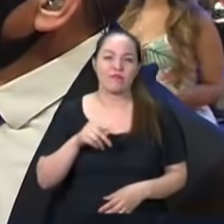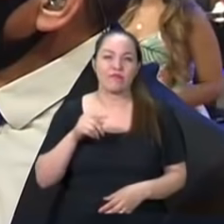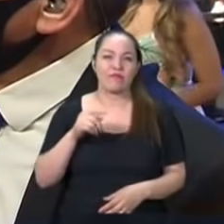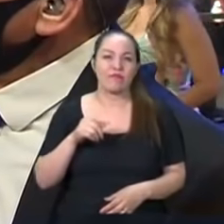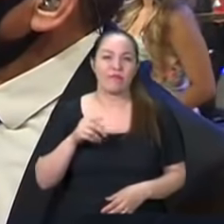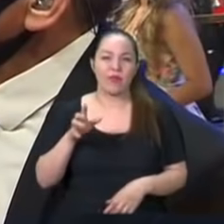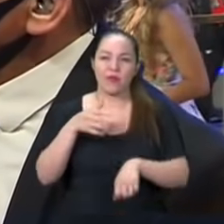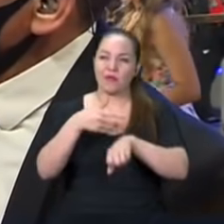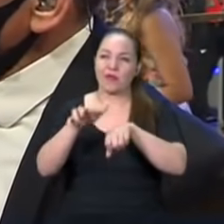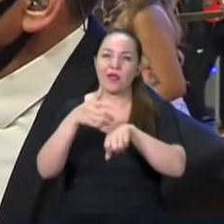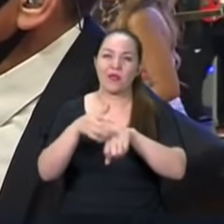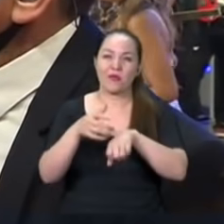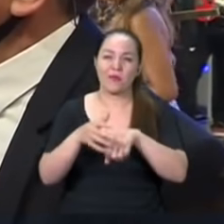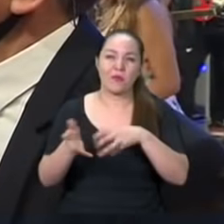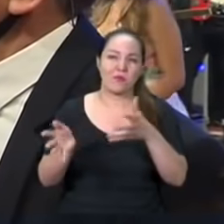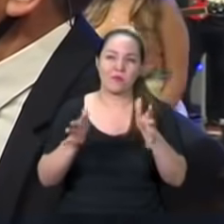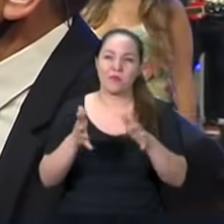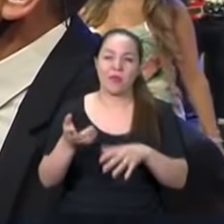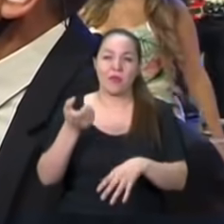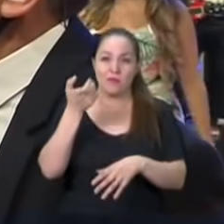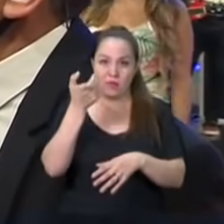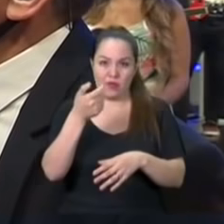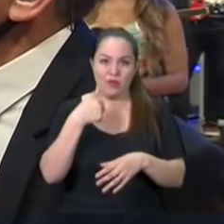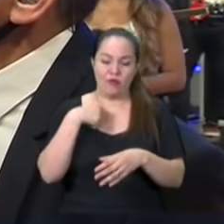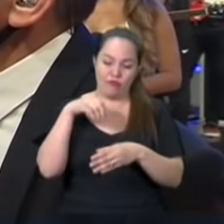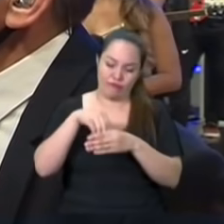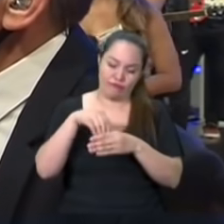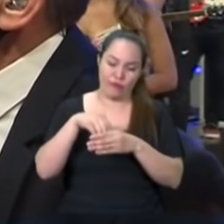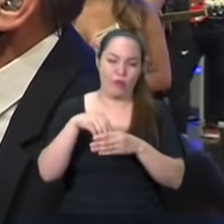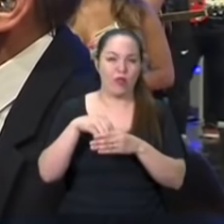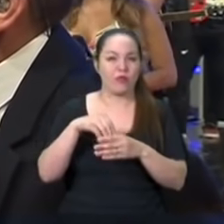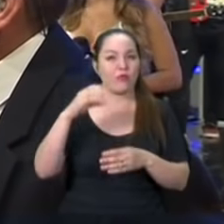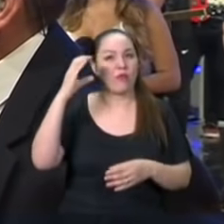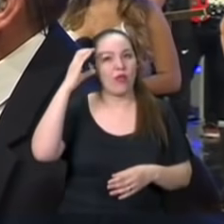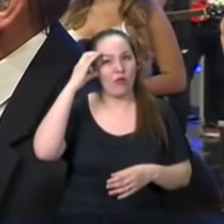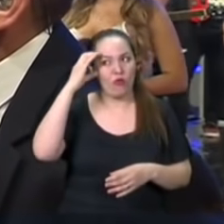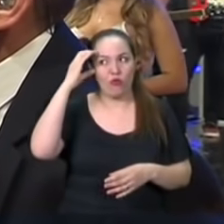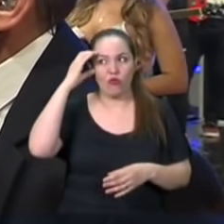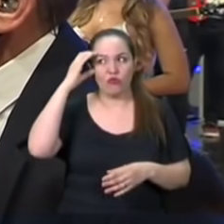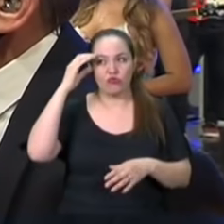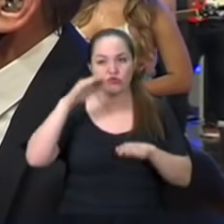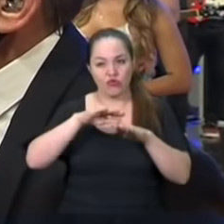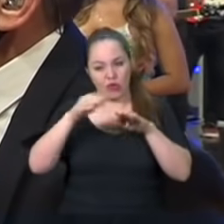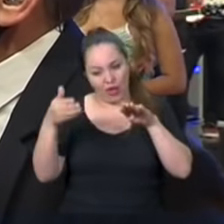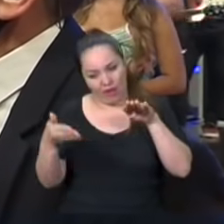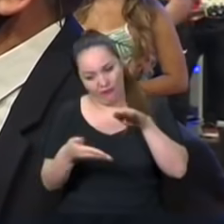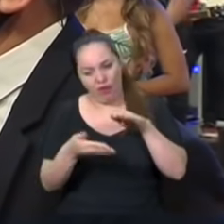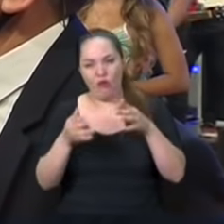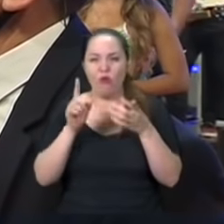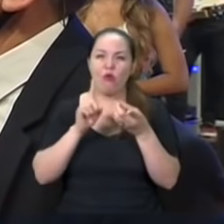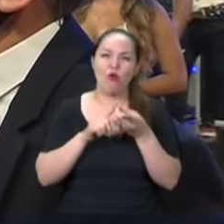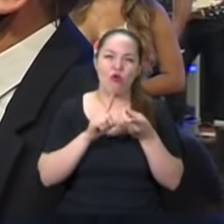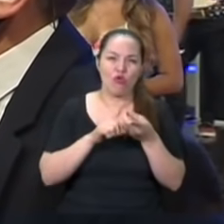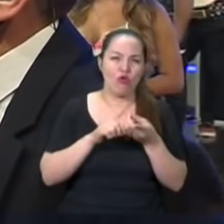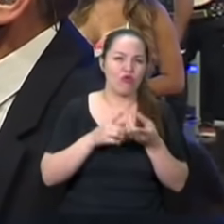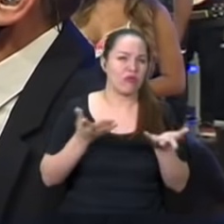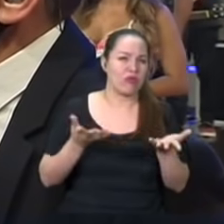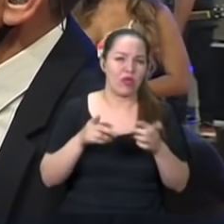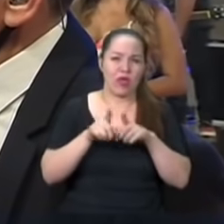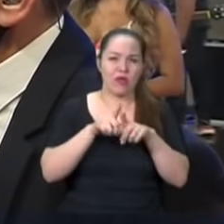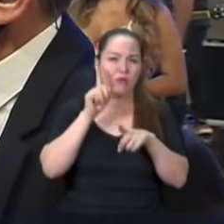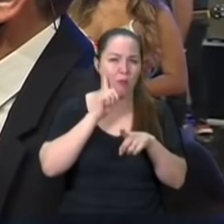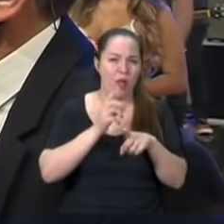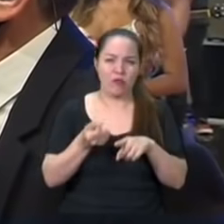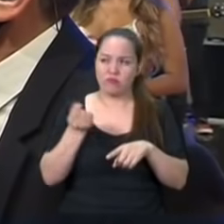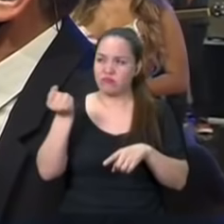¿Y dónde lo guardas? Lo guardo... ¿Colchón, abajo del colchón? No, fíjense que, tengo... ¿Se lo das a tu hermana que lo pide? Tengo un